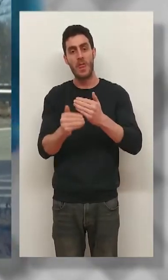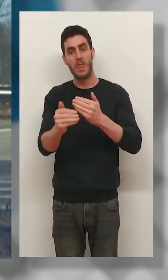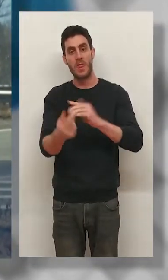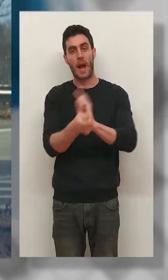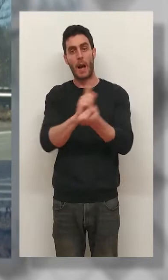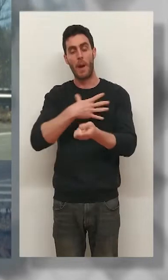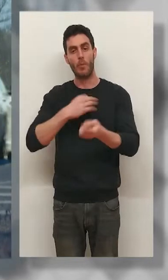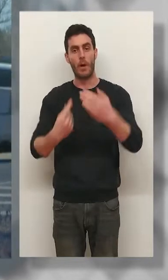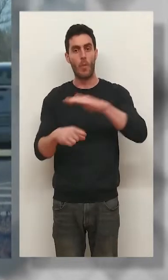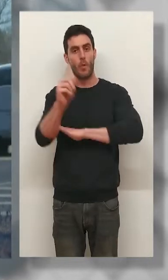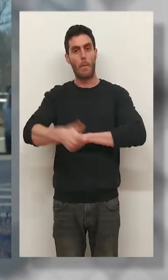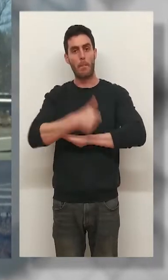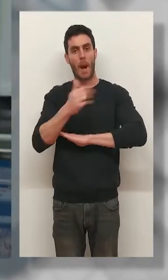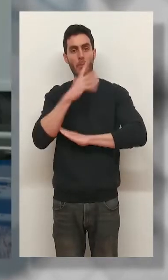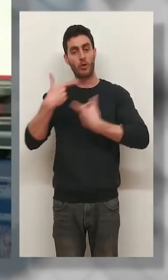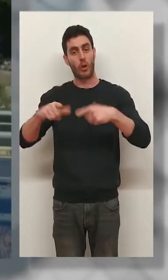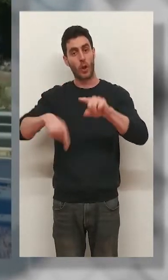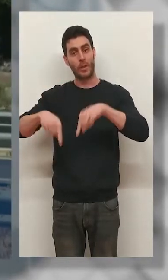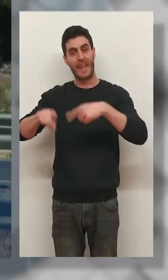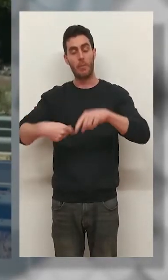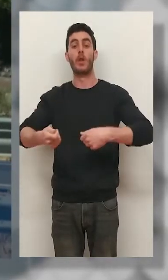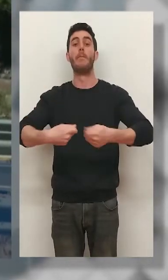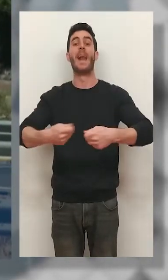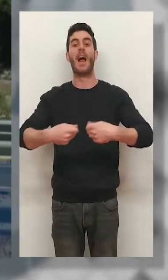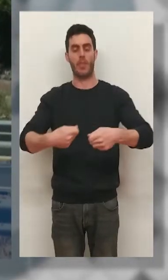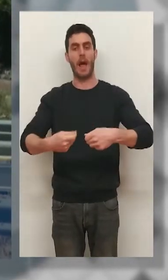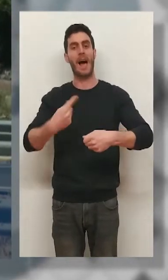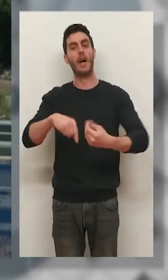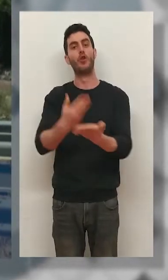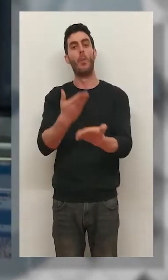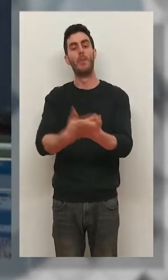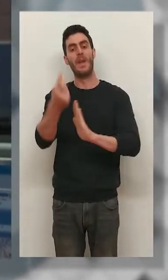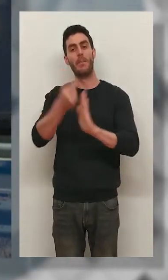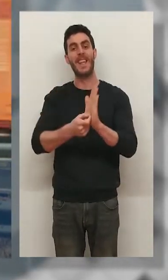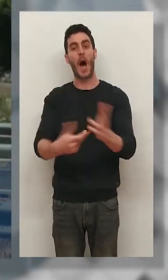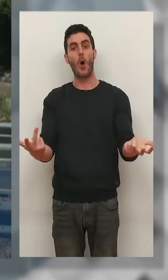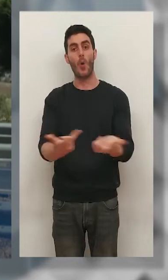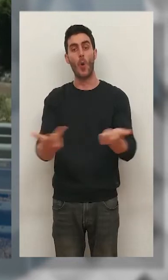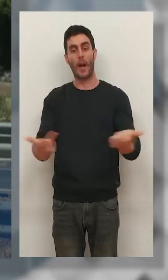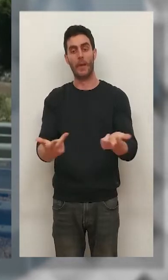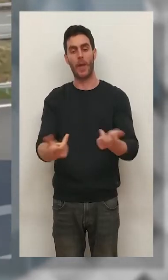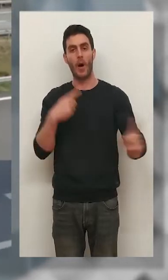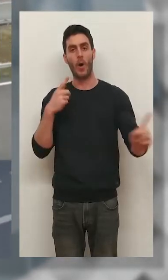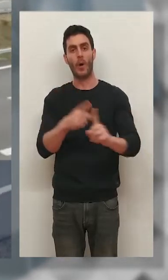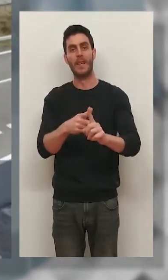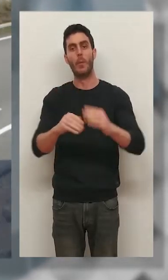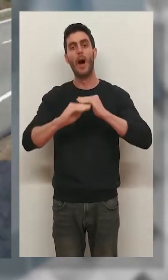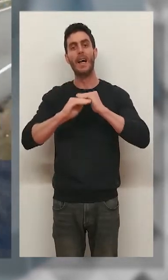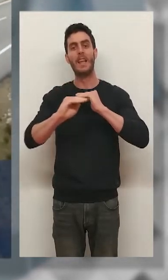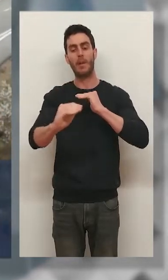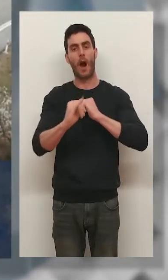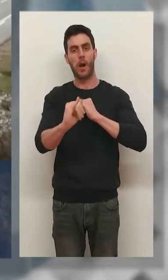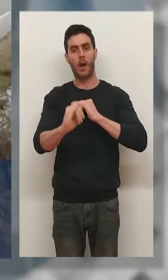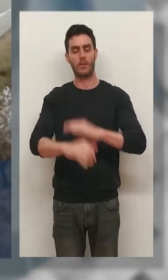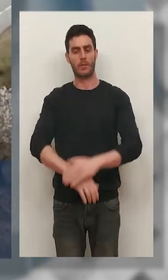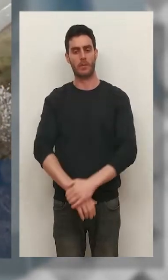días puede variar y seguir al alza. Por eso, desde el sector del transporte de mercancías, reclaman medidas urgentes para tener un marco de cierta